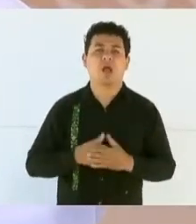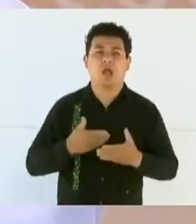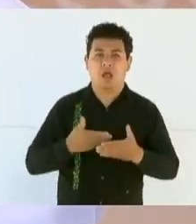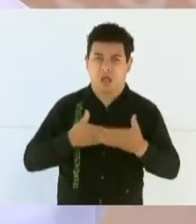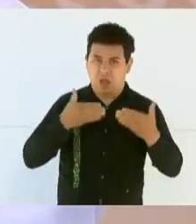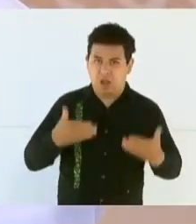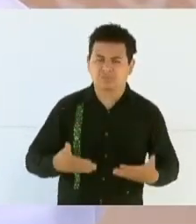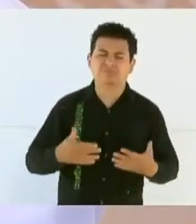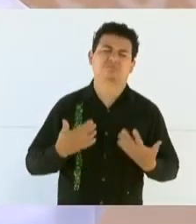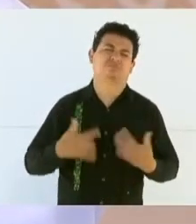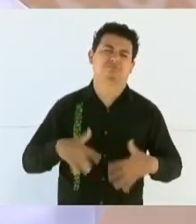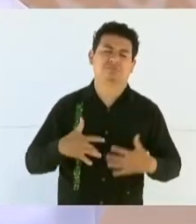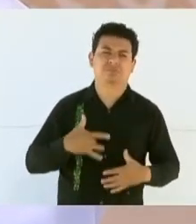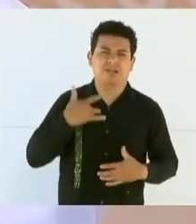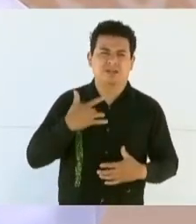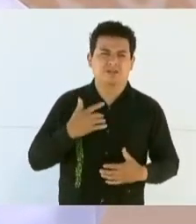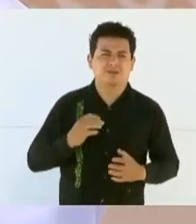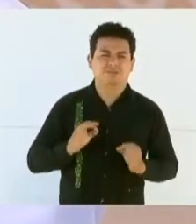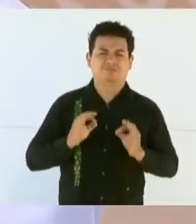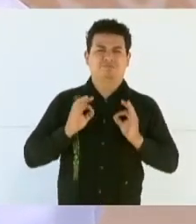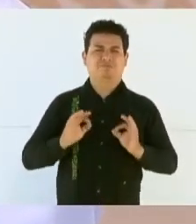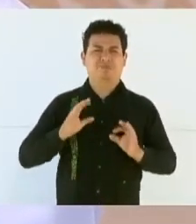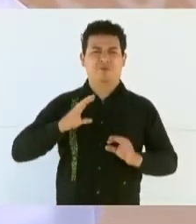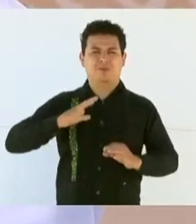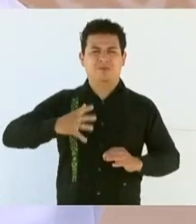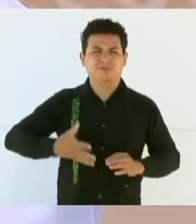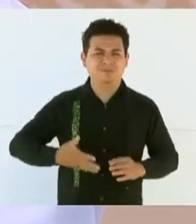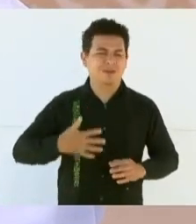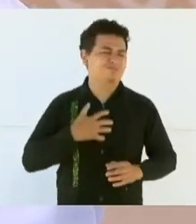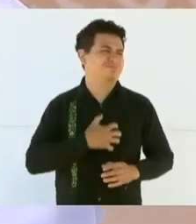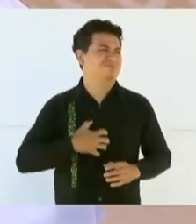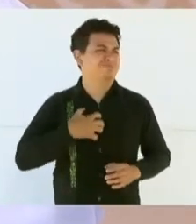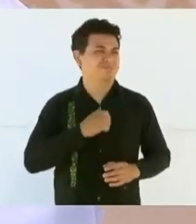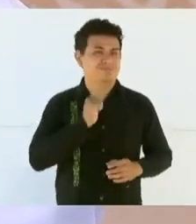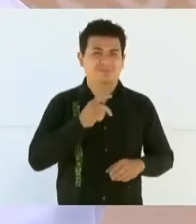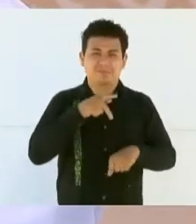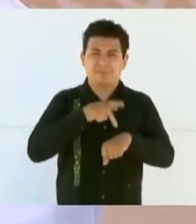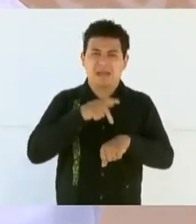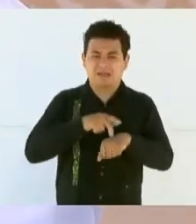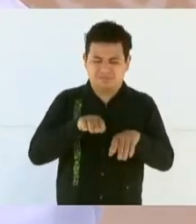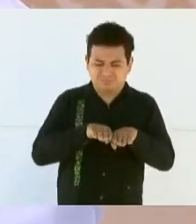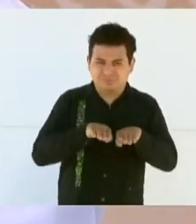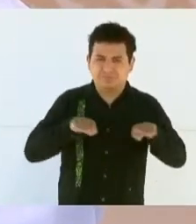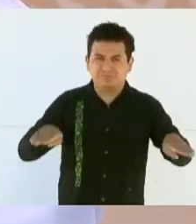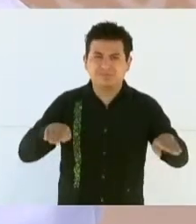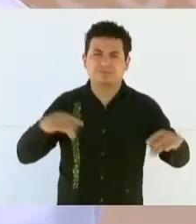nos sentimos orgullosos y muy contentos con la pavimentación